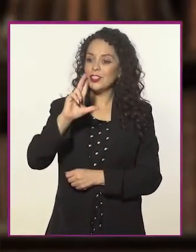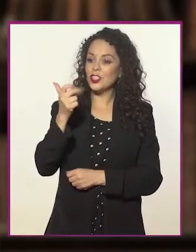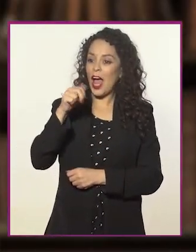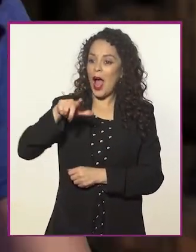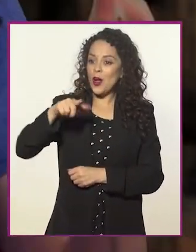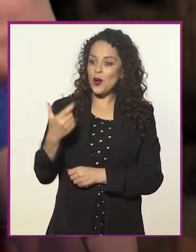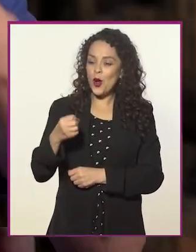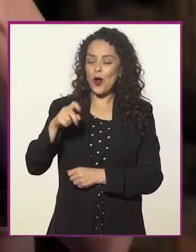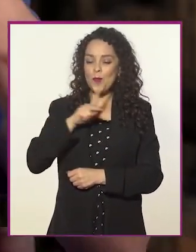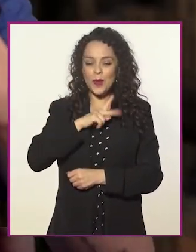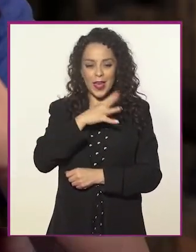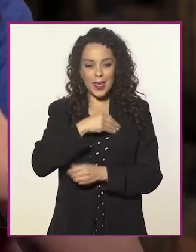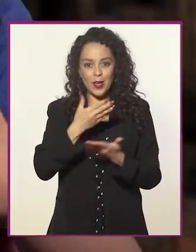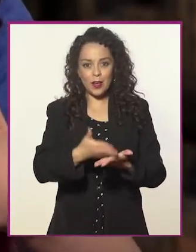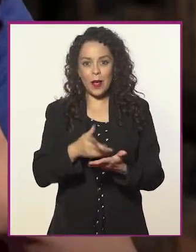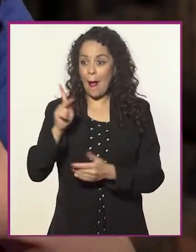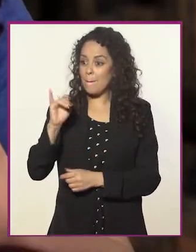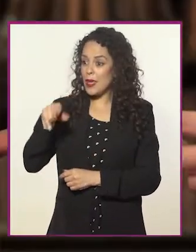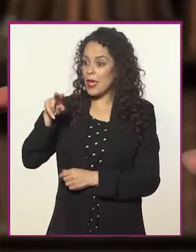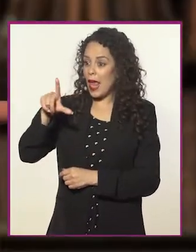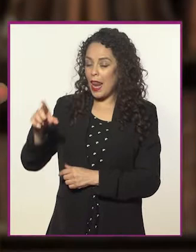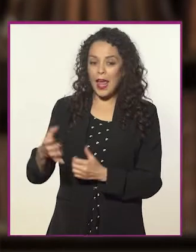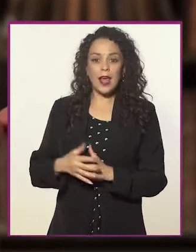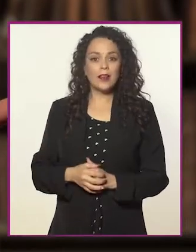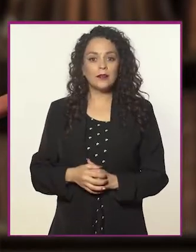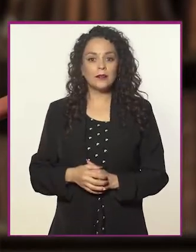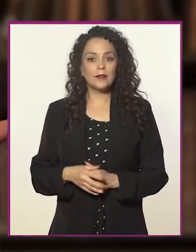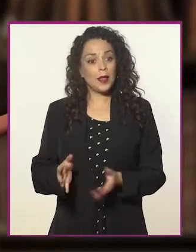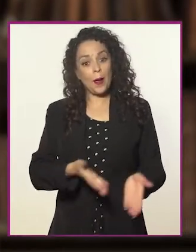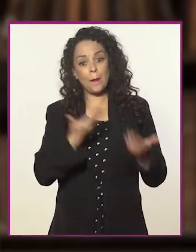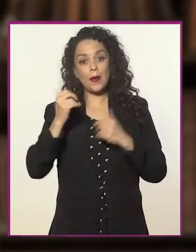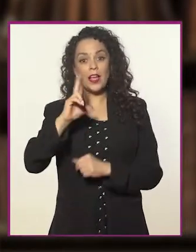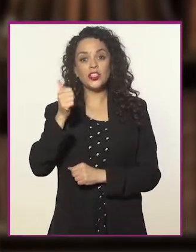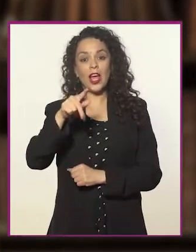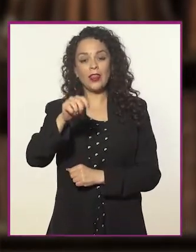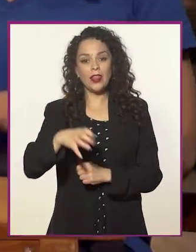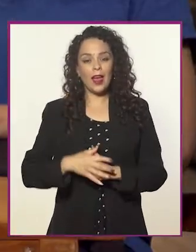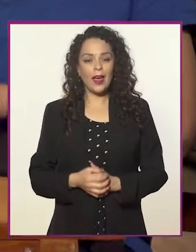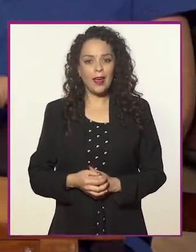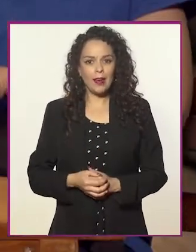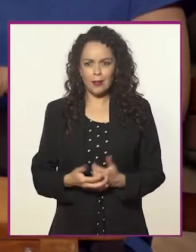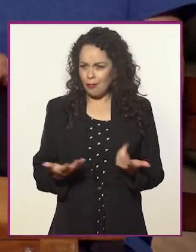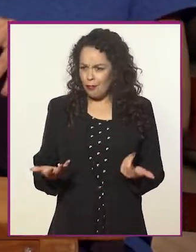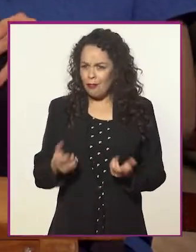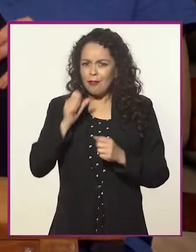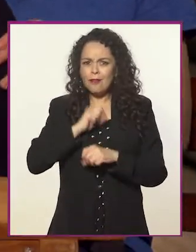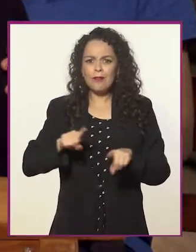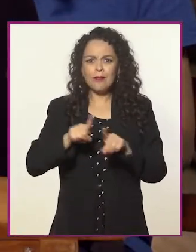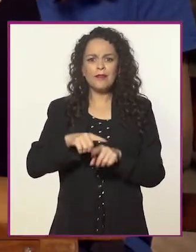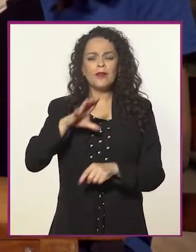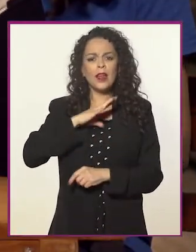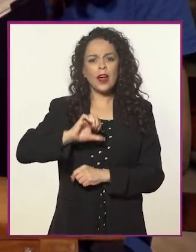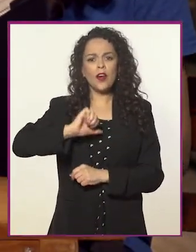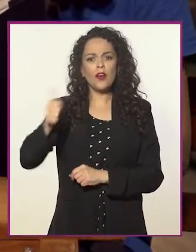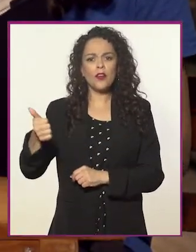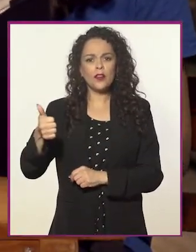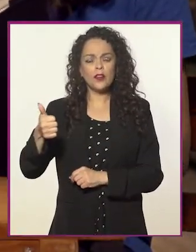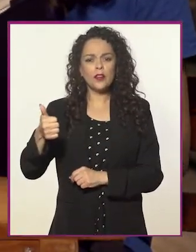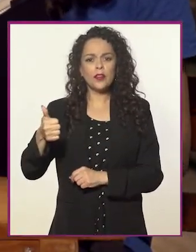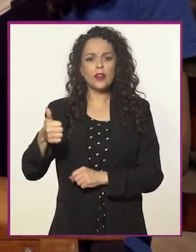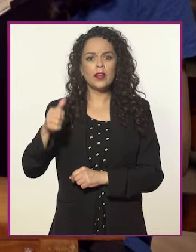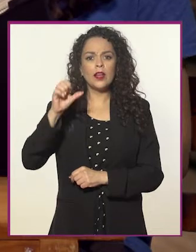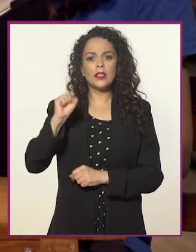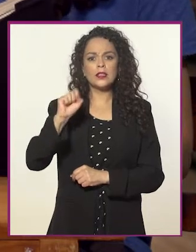mijo. Píquele, chamaca. Vámonos pa'l chante. También tenemos un anglicismo,